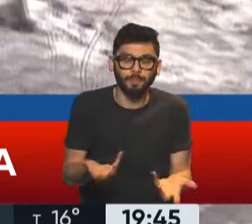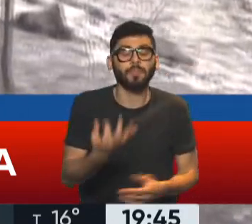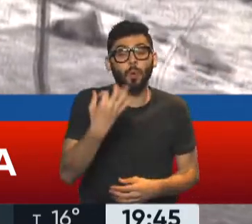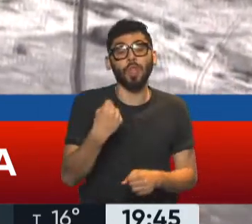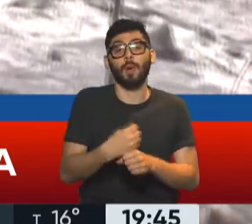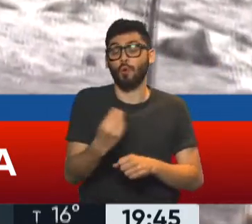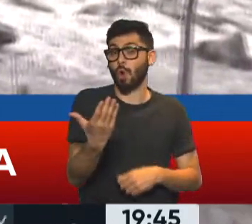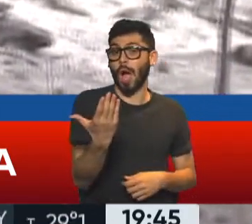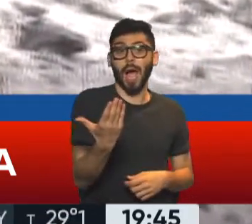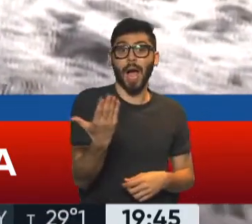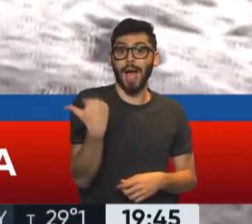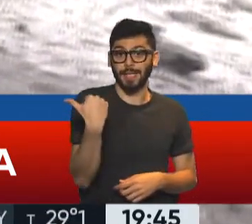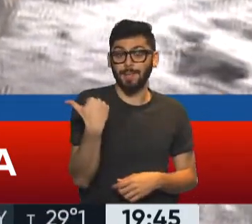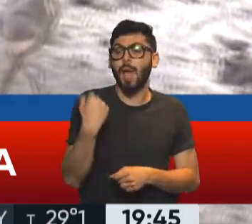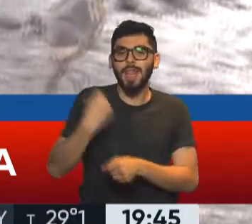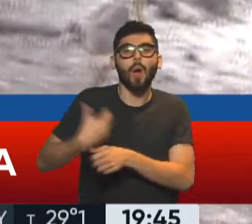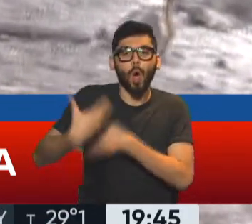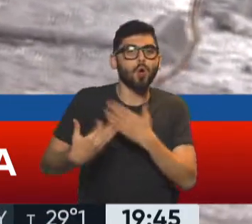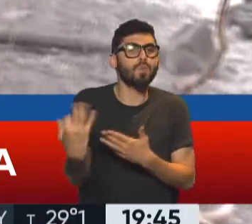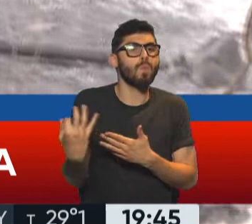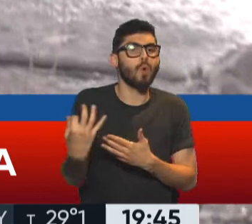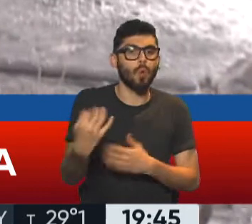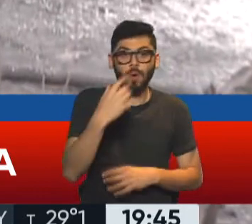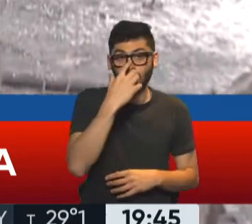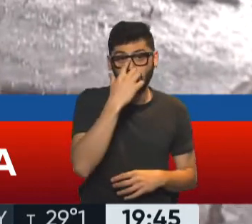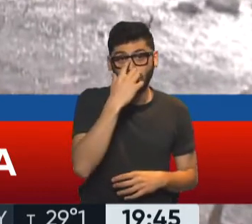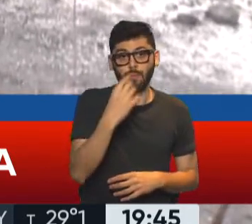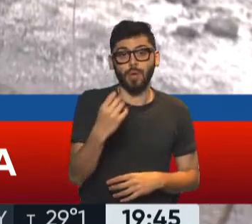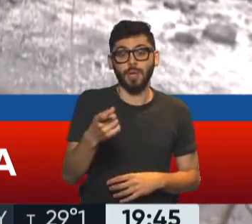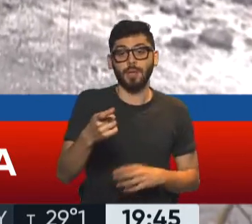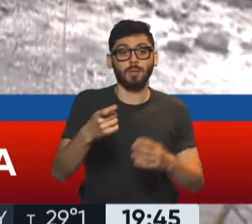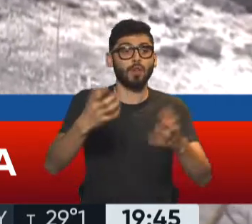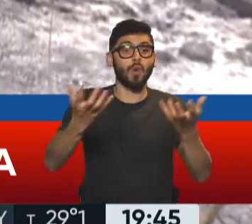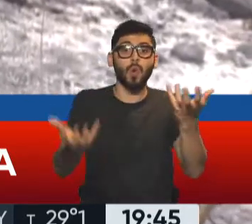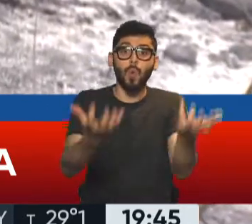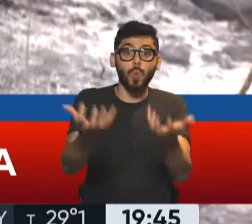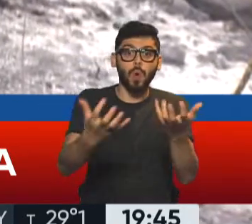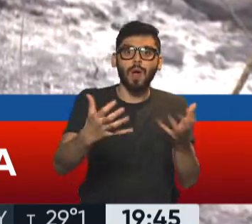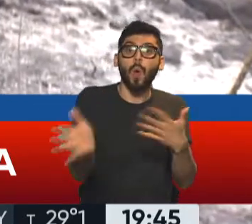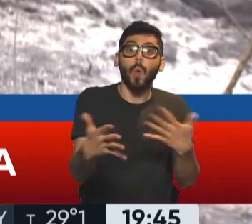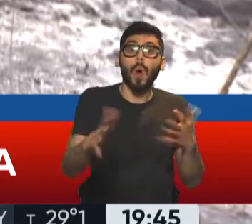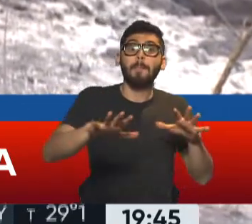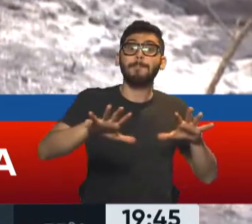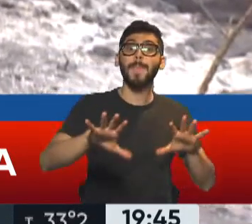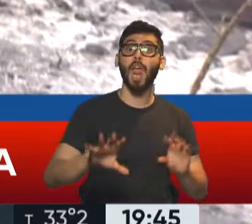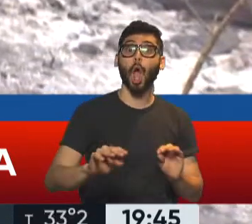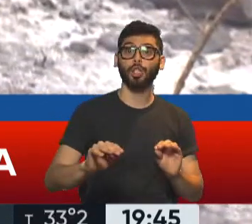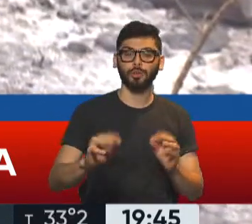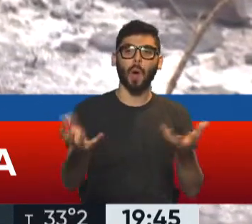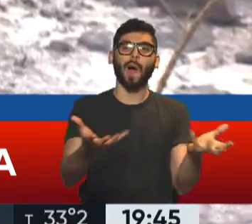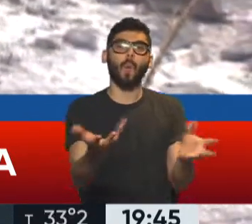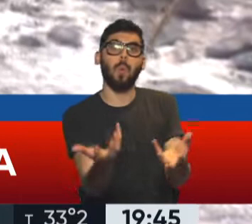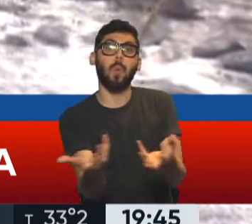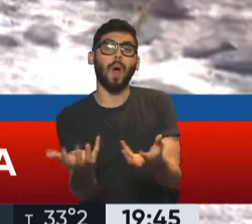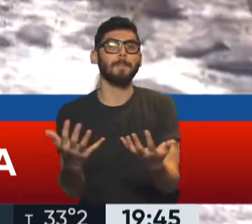ayer hubo un muy buen trabajo en el momento que las condiciones mermaron, bajó la velocidad del viento y